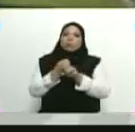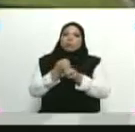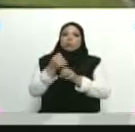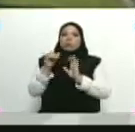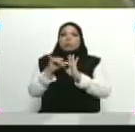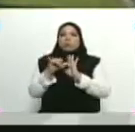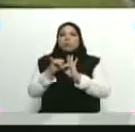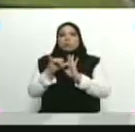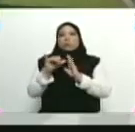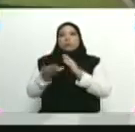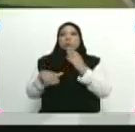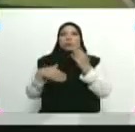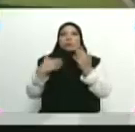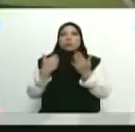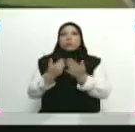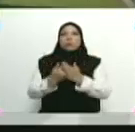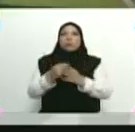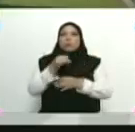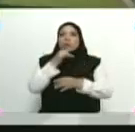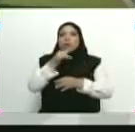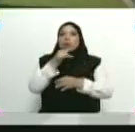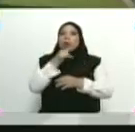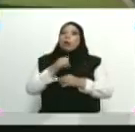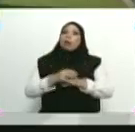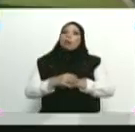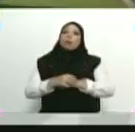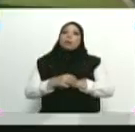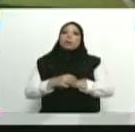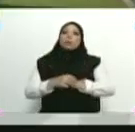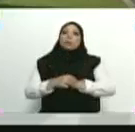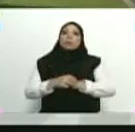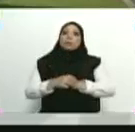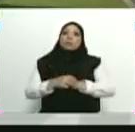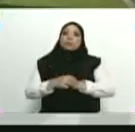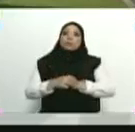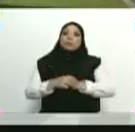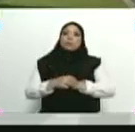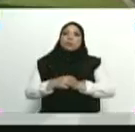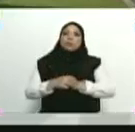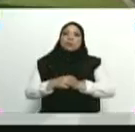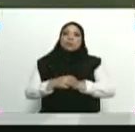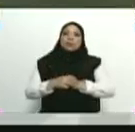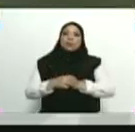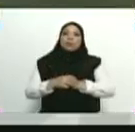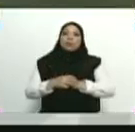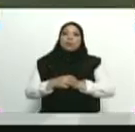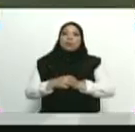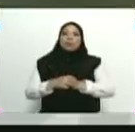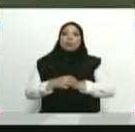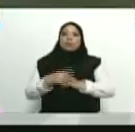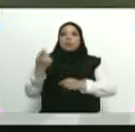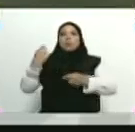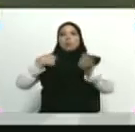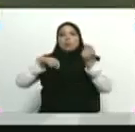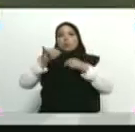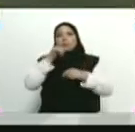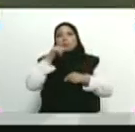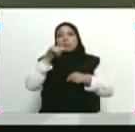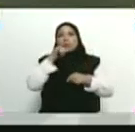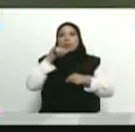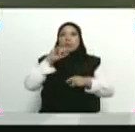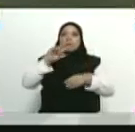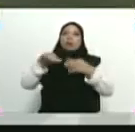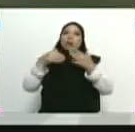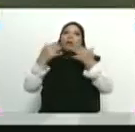cerca. Es un lugar maravilloso, un lugar mágico que queremos que todos y todas disfruten y que a partir de